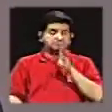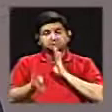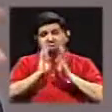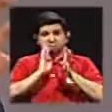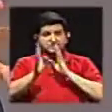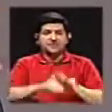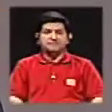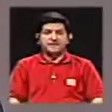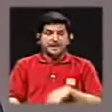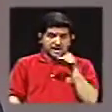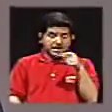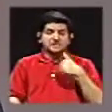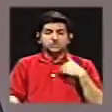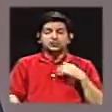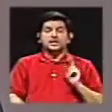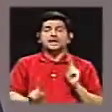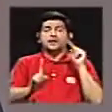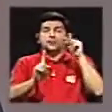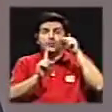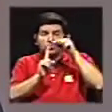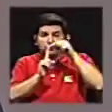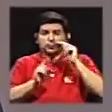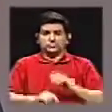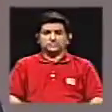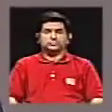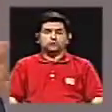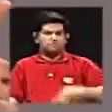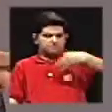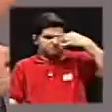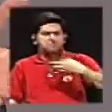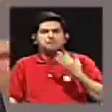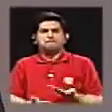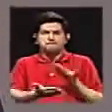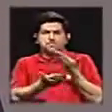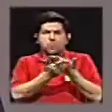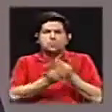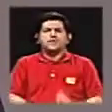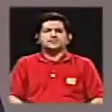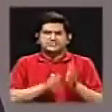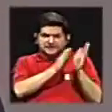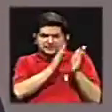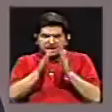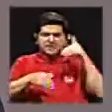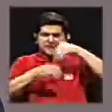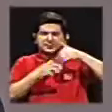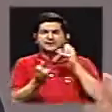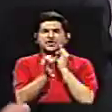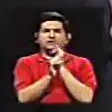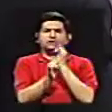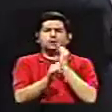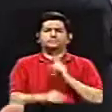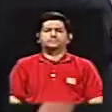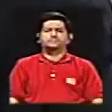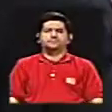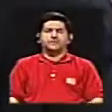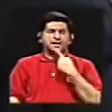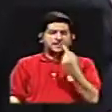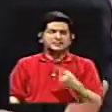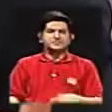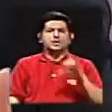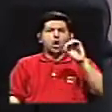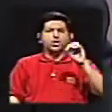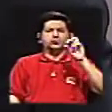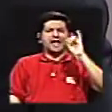que eso tiene como finalidad consolidar las propuestas programáticas en cada institución. Decía don Oscar